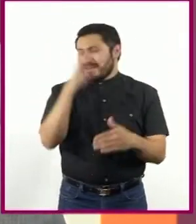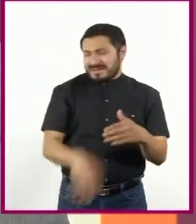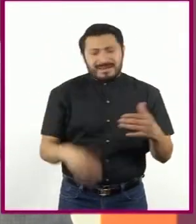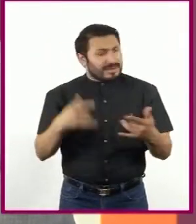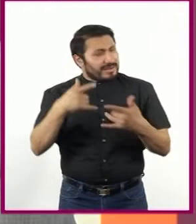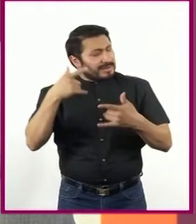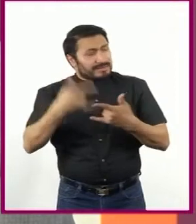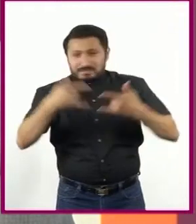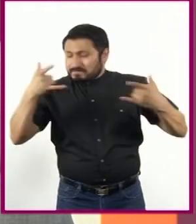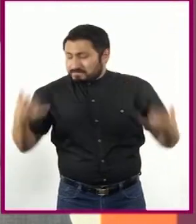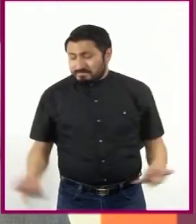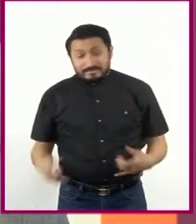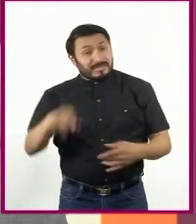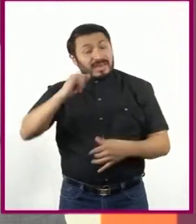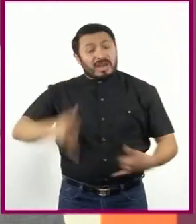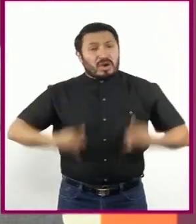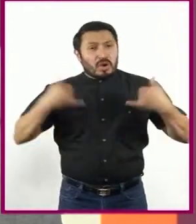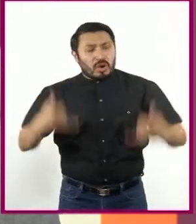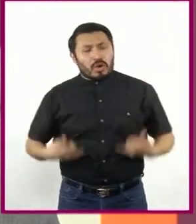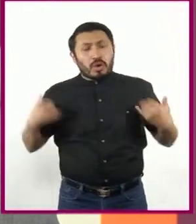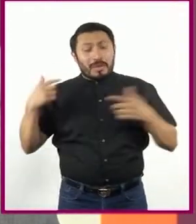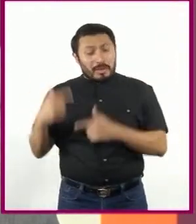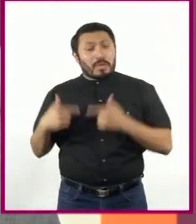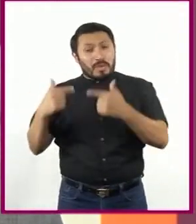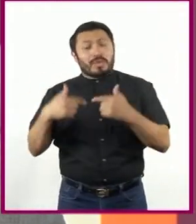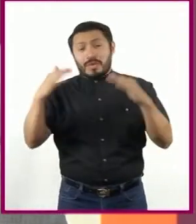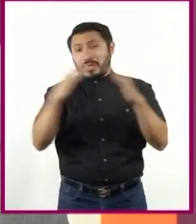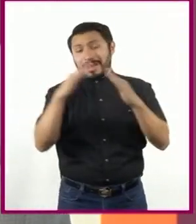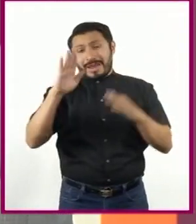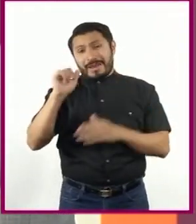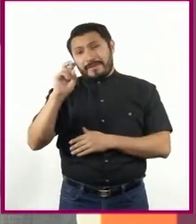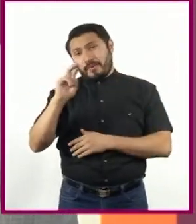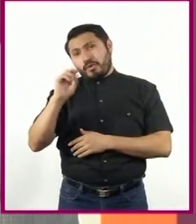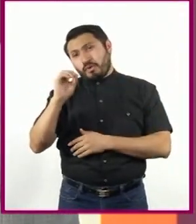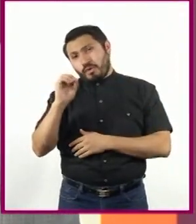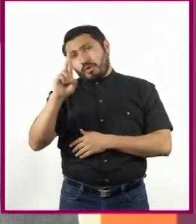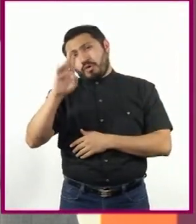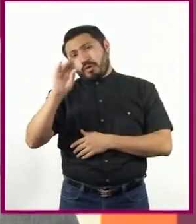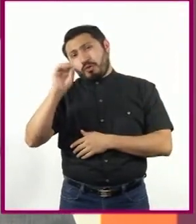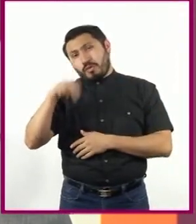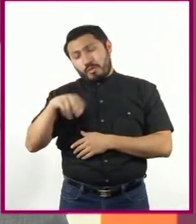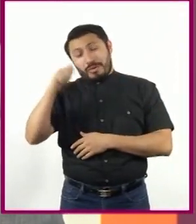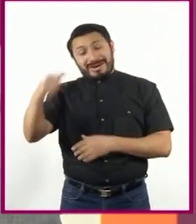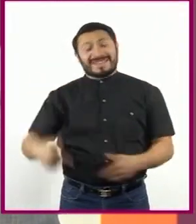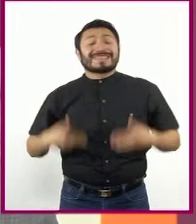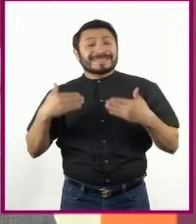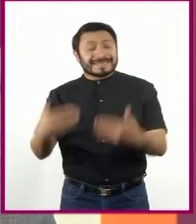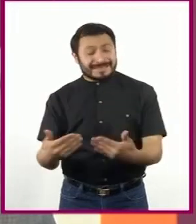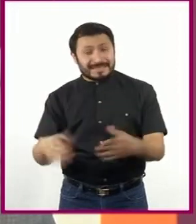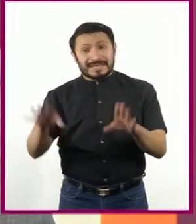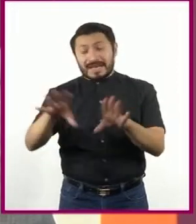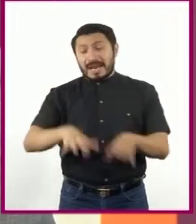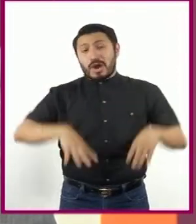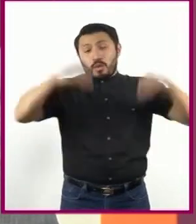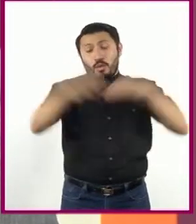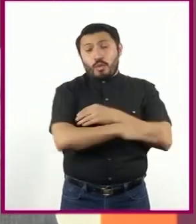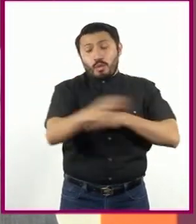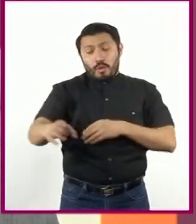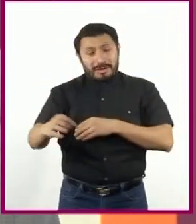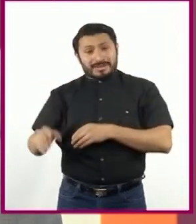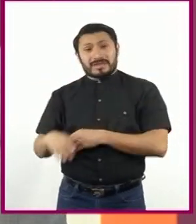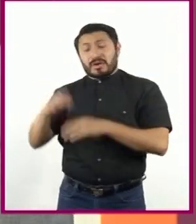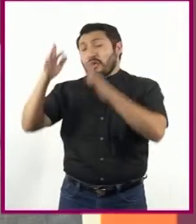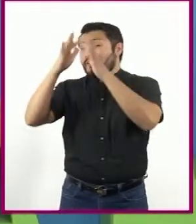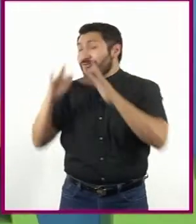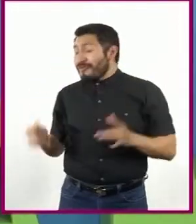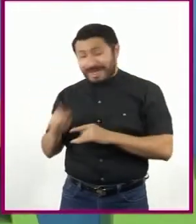joven heredero de la Casa de Borbón sería hecho prisionero y trasladado de Bayona al castillo de Valencay, en